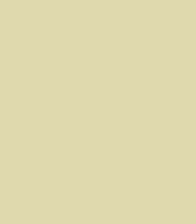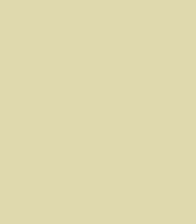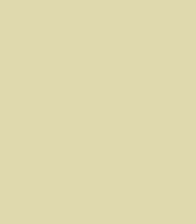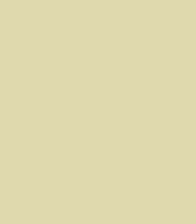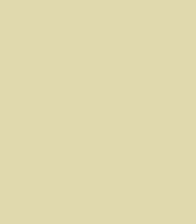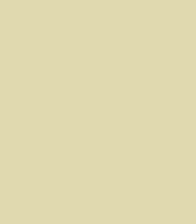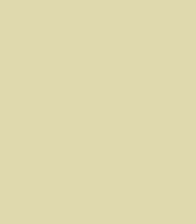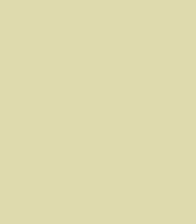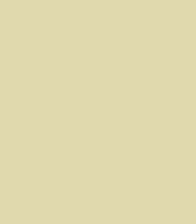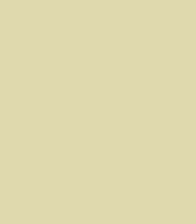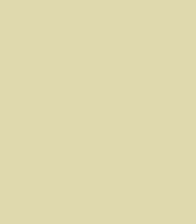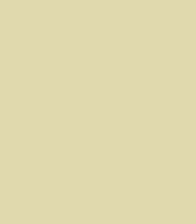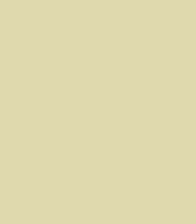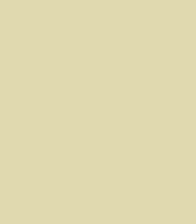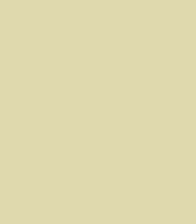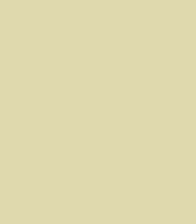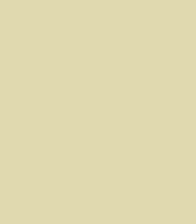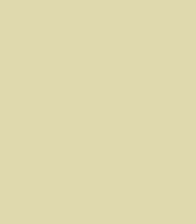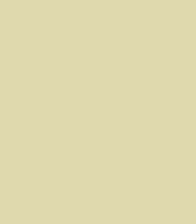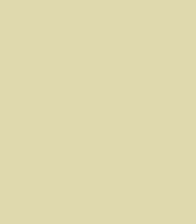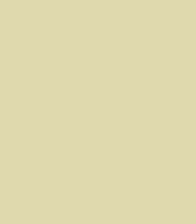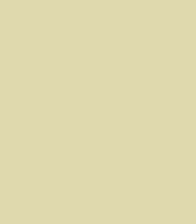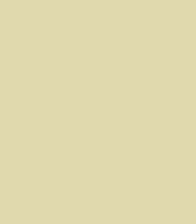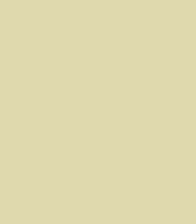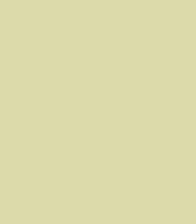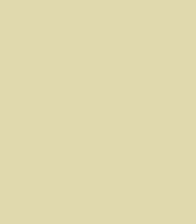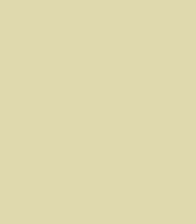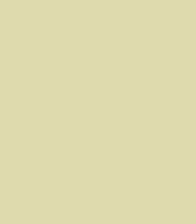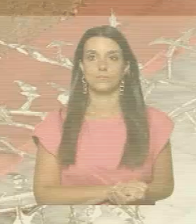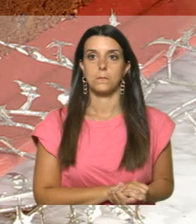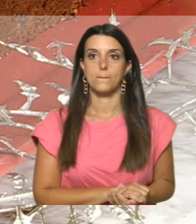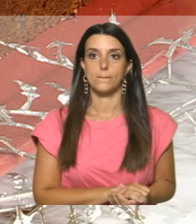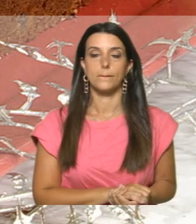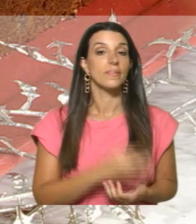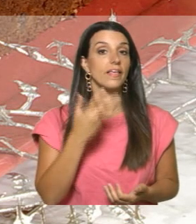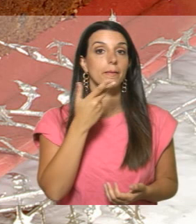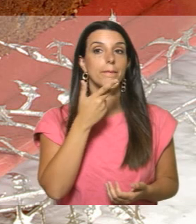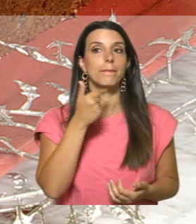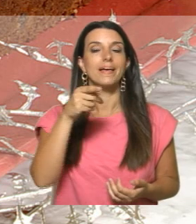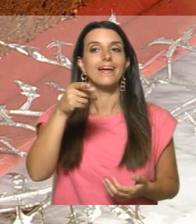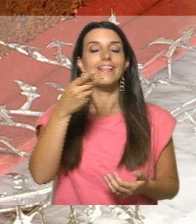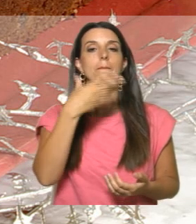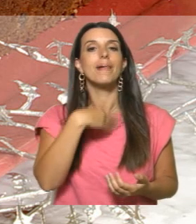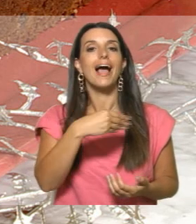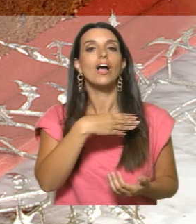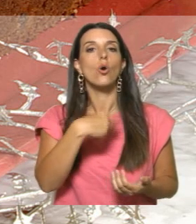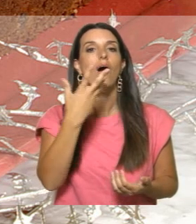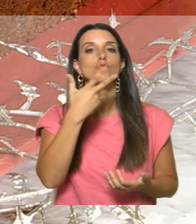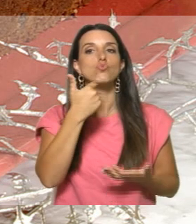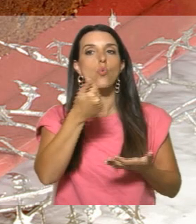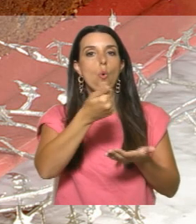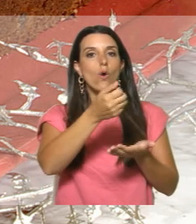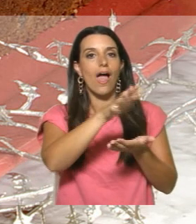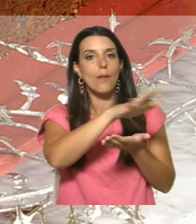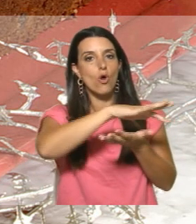a necesitar para el glaseado 300 gramos de azúcar impalpable y jugo de limón. Bien, me encanta ese glaseado que hiciste, además. Sí, es porque el favorito.